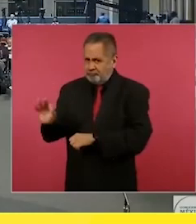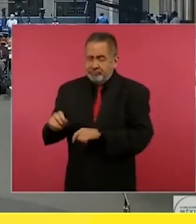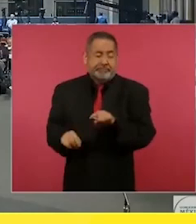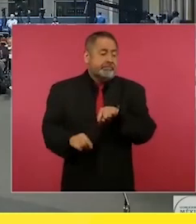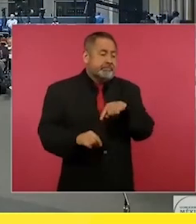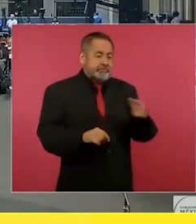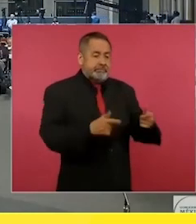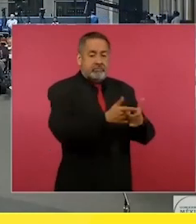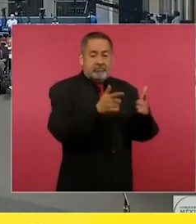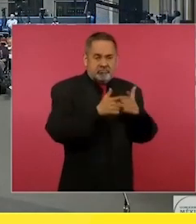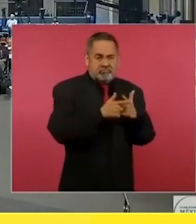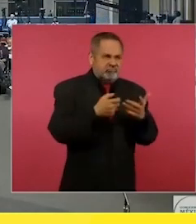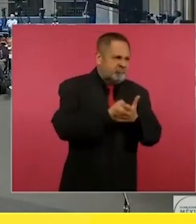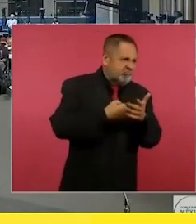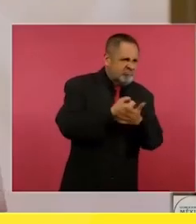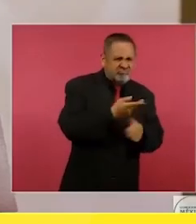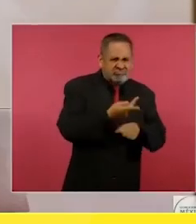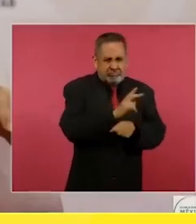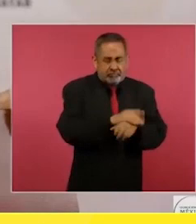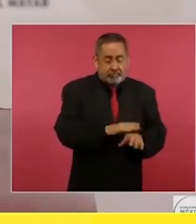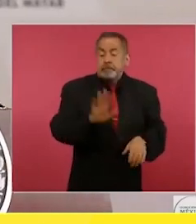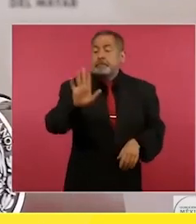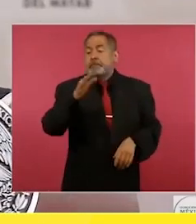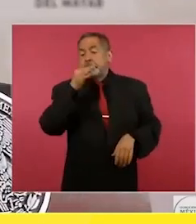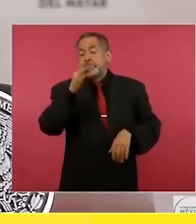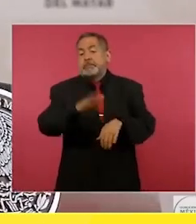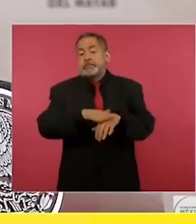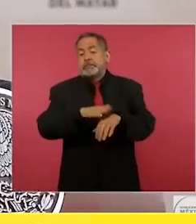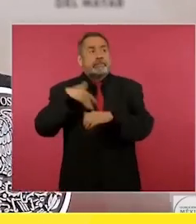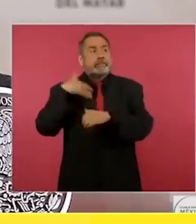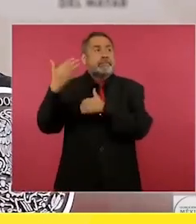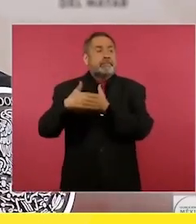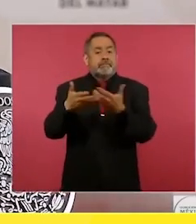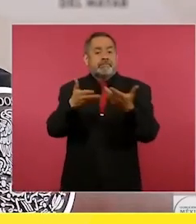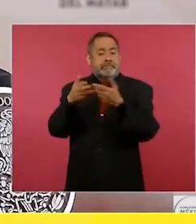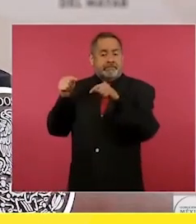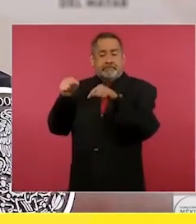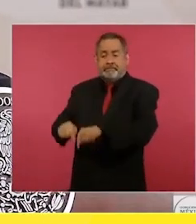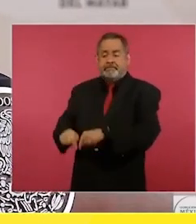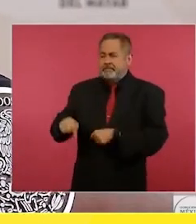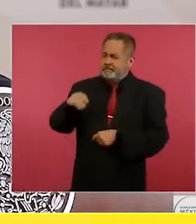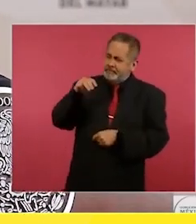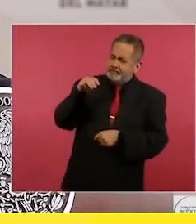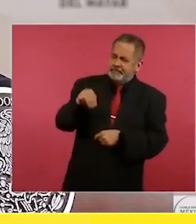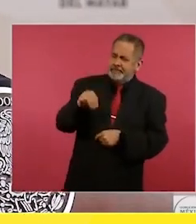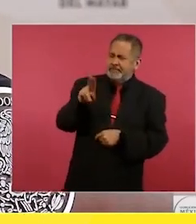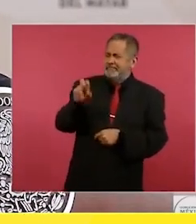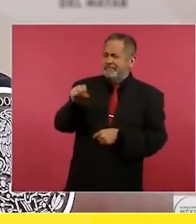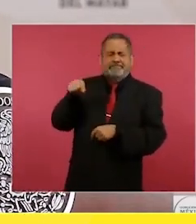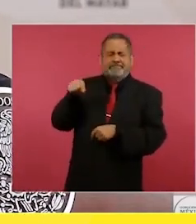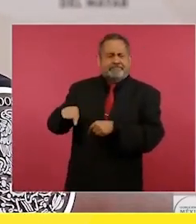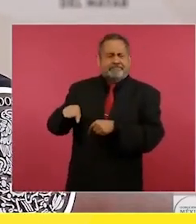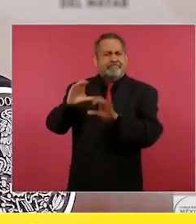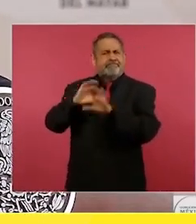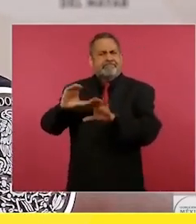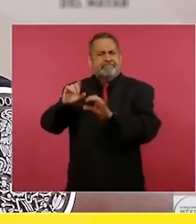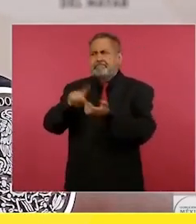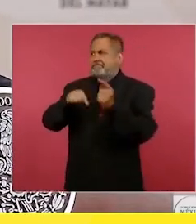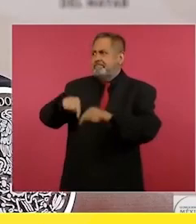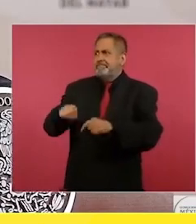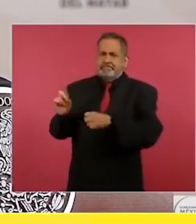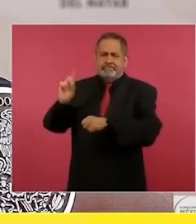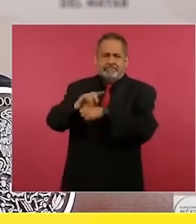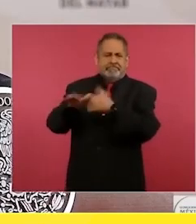Historia de la noticia nacional. El presidente de México, Andrés Manuel López Obrador, señaló que es de sabios cambiar de opinión y y esto lo dijo en respecto a